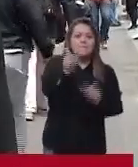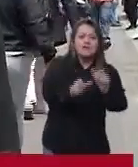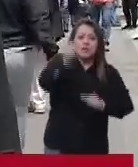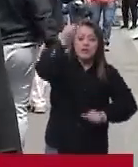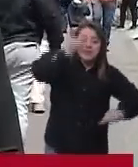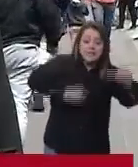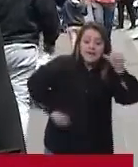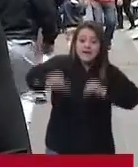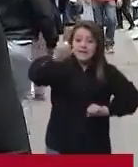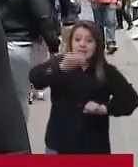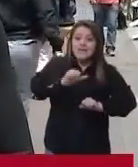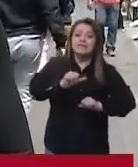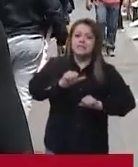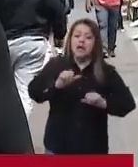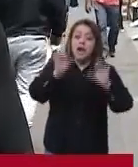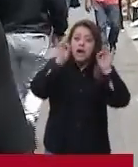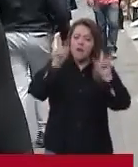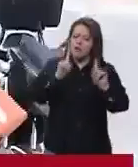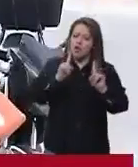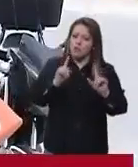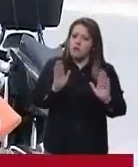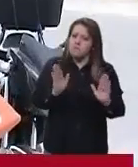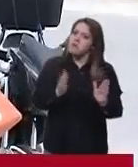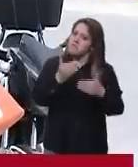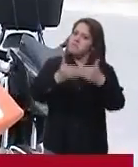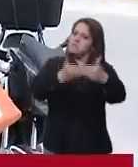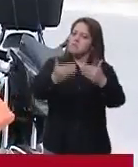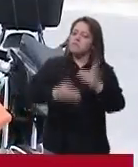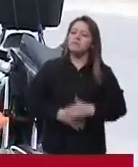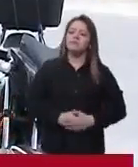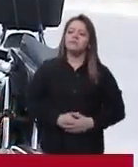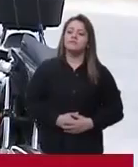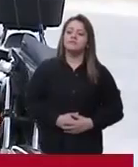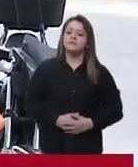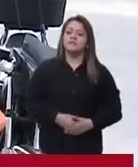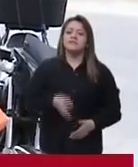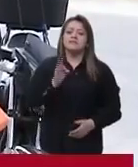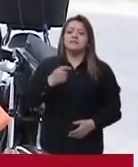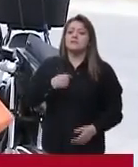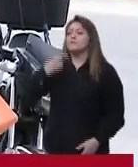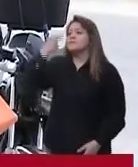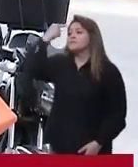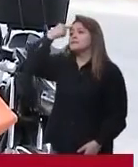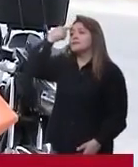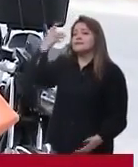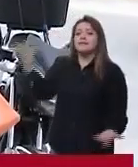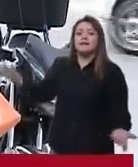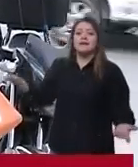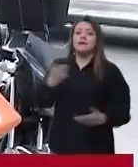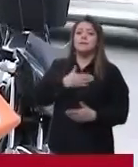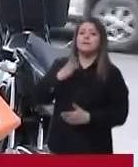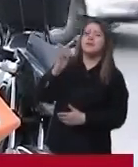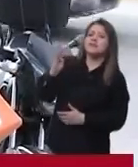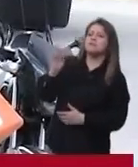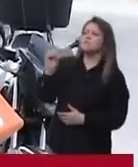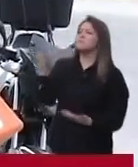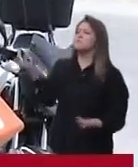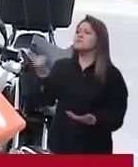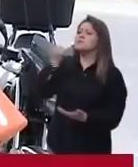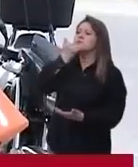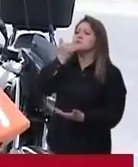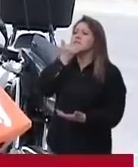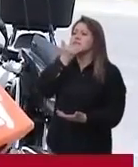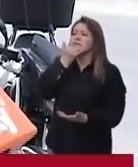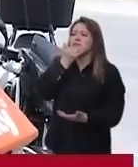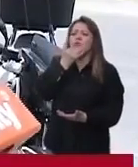estas personas es estable. Yo la verdad siempre pensé que él iba a estar era en